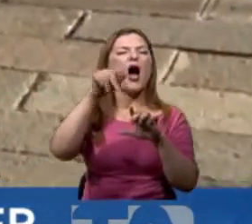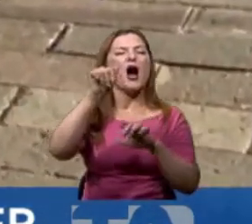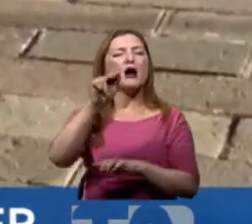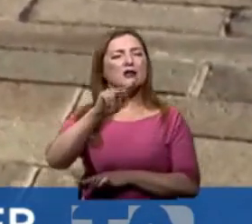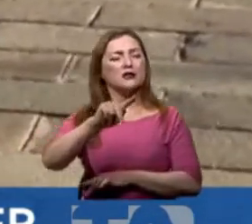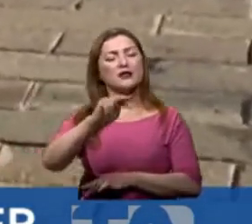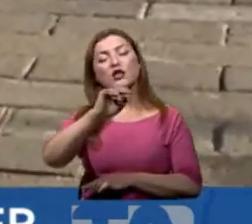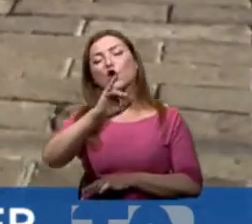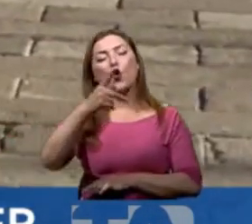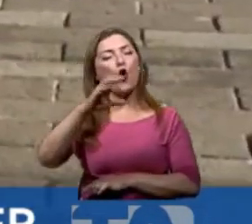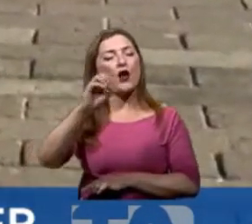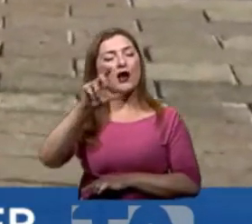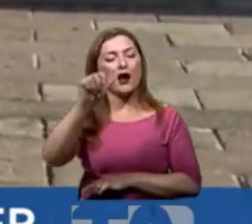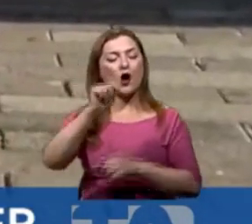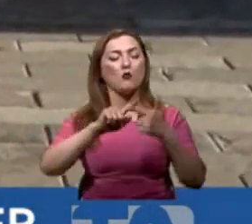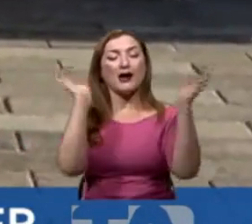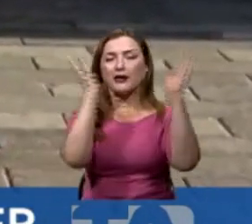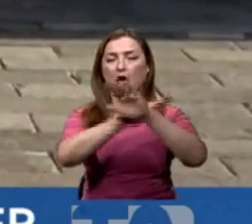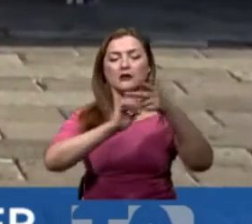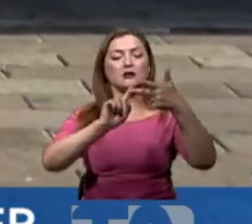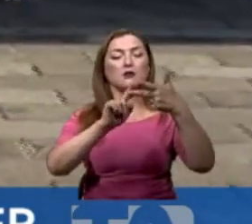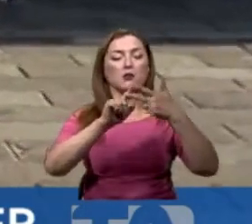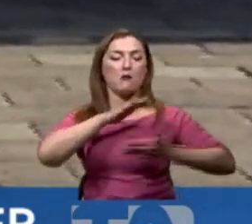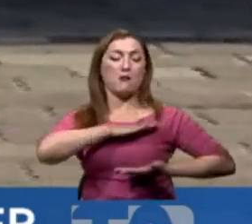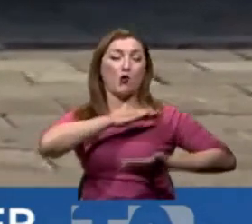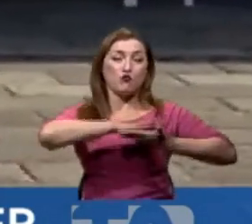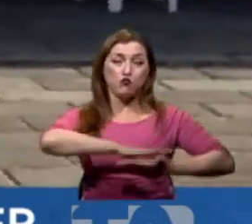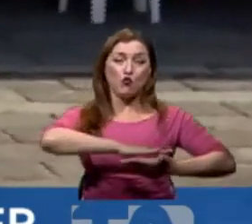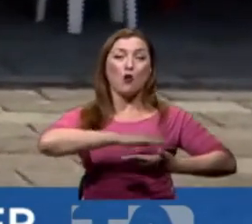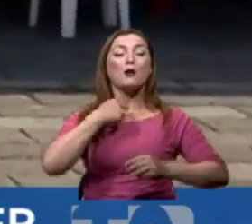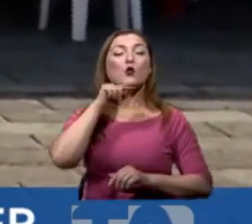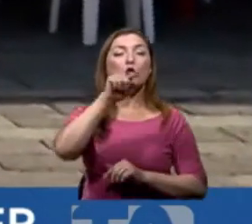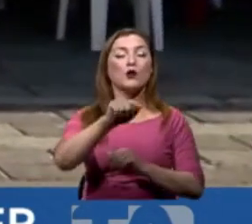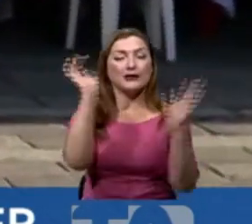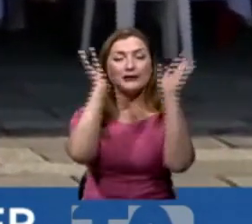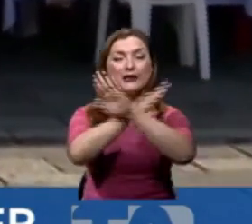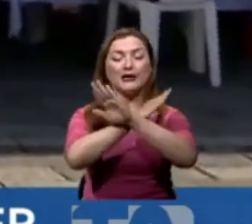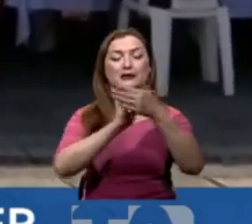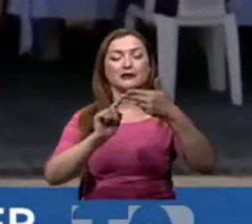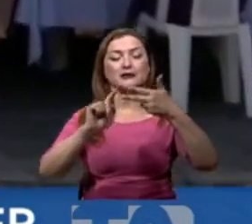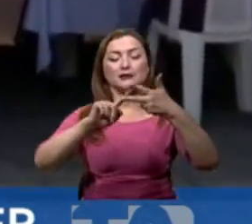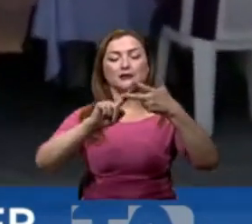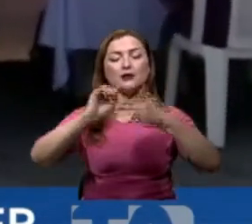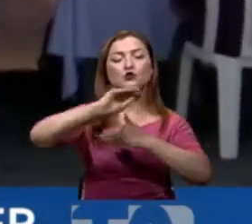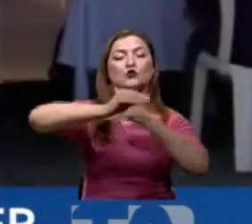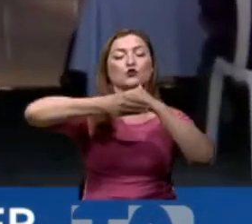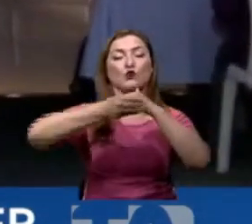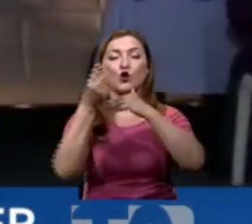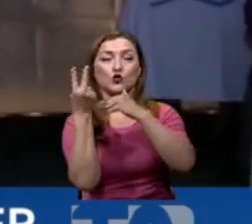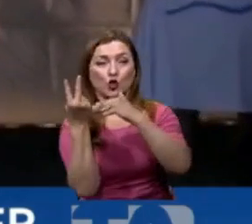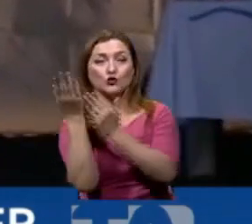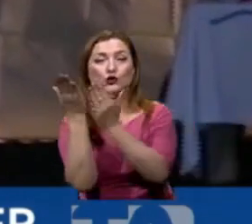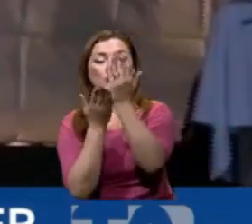hacerse su mamografía de manera gratuita. Hoy hemos incorporado dos servicios más, endocrinología y